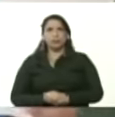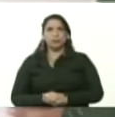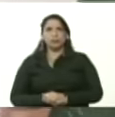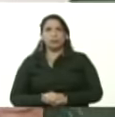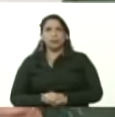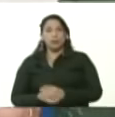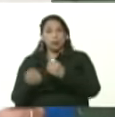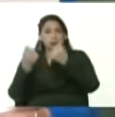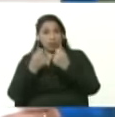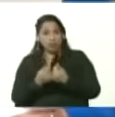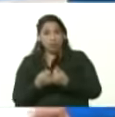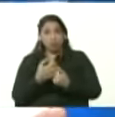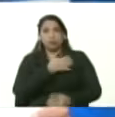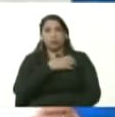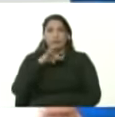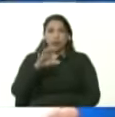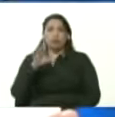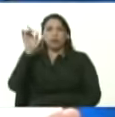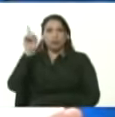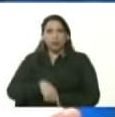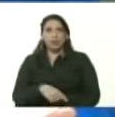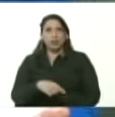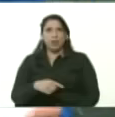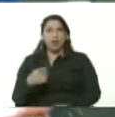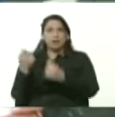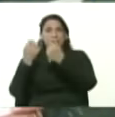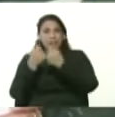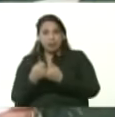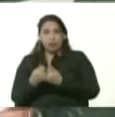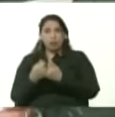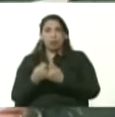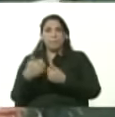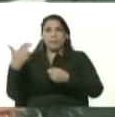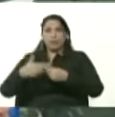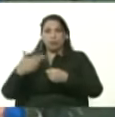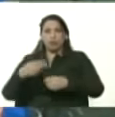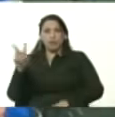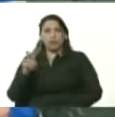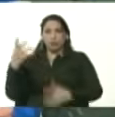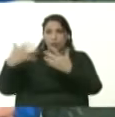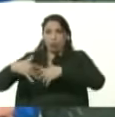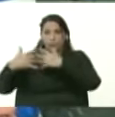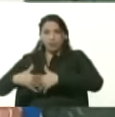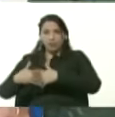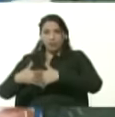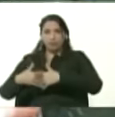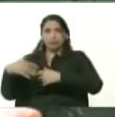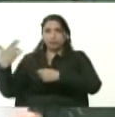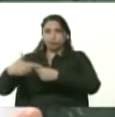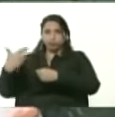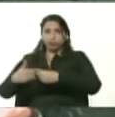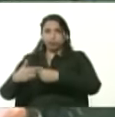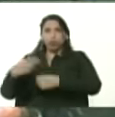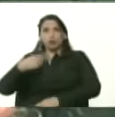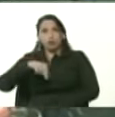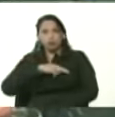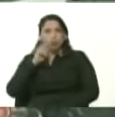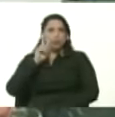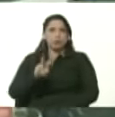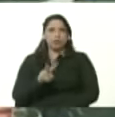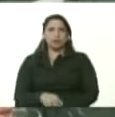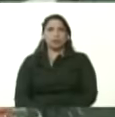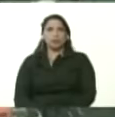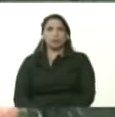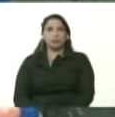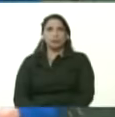en la deuda soberana como en la deuda de petróleo de Venezuela, su compañía petrolera. Y lo que estamos viendo es